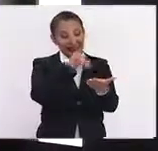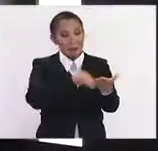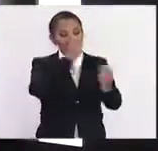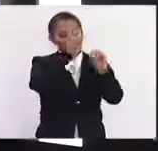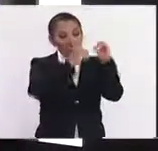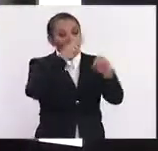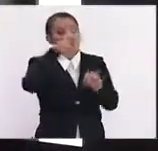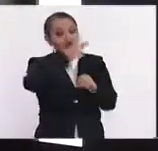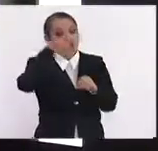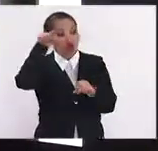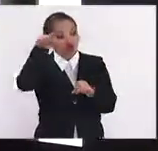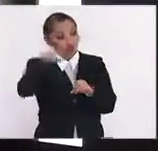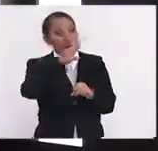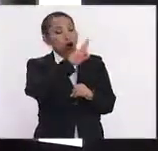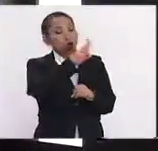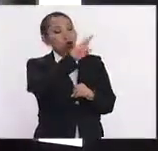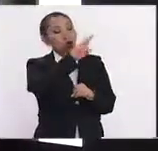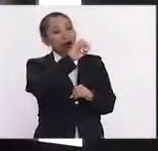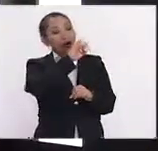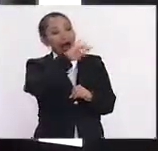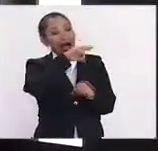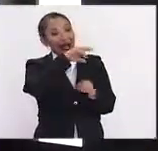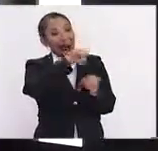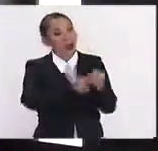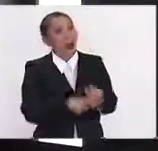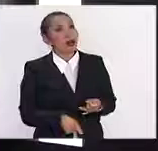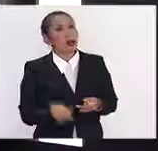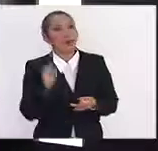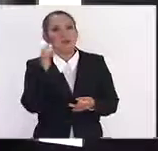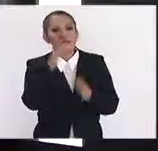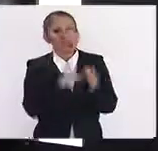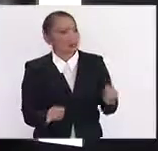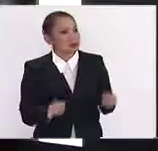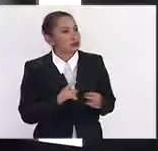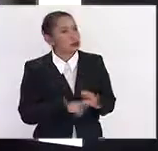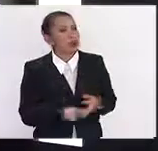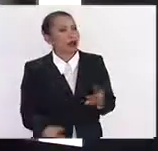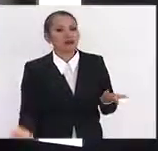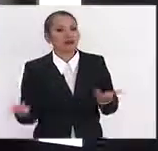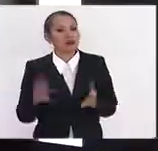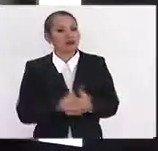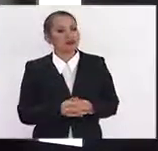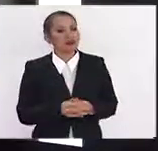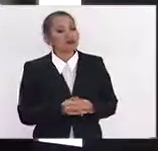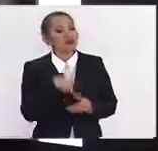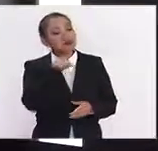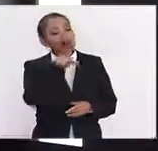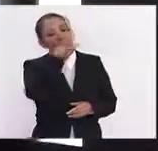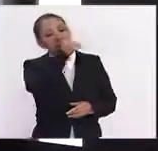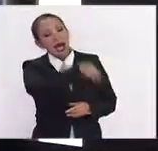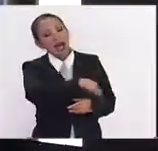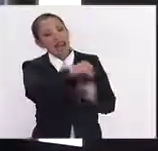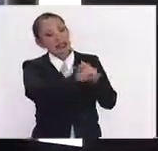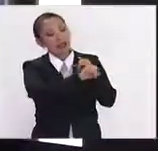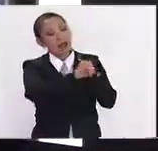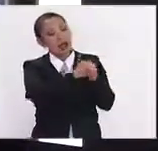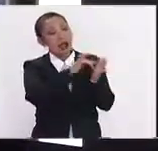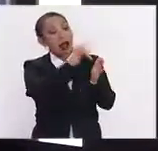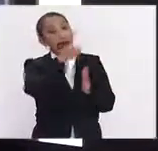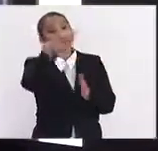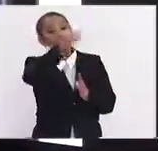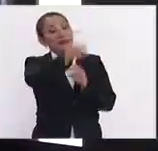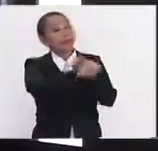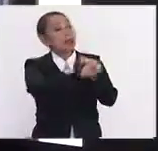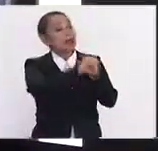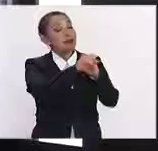obra en Rusia, en Ucrania, en Francia, claro. Que todo eso ha pasado gracias a las